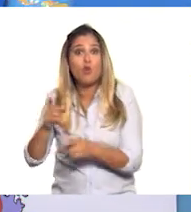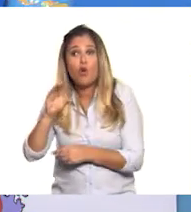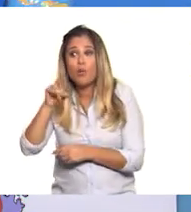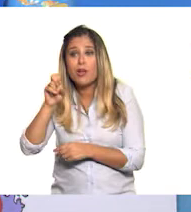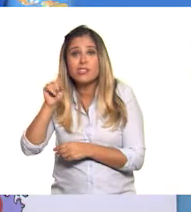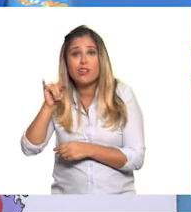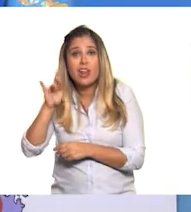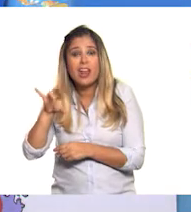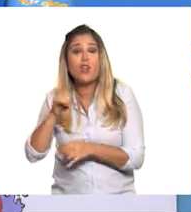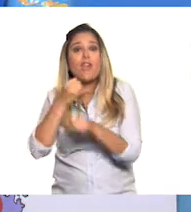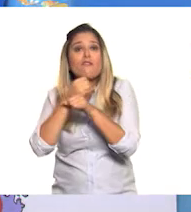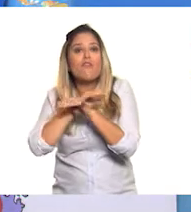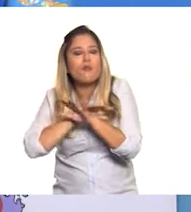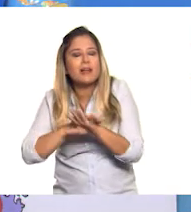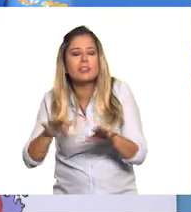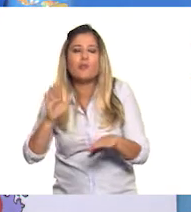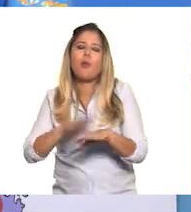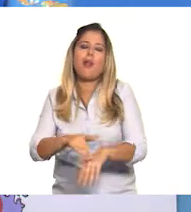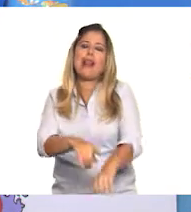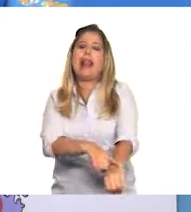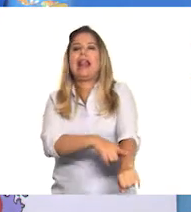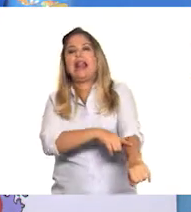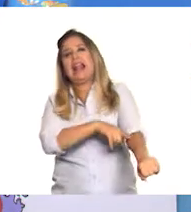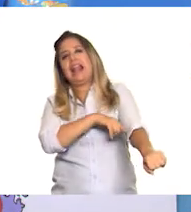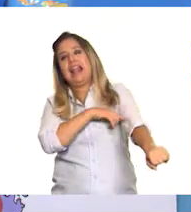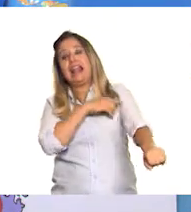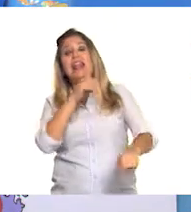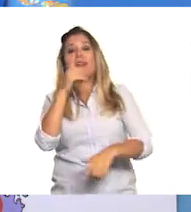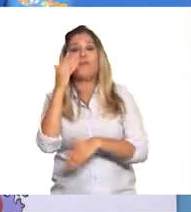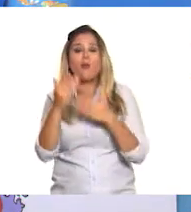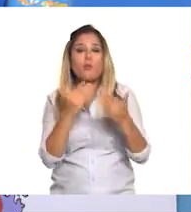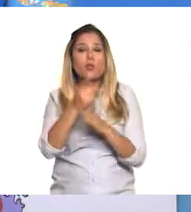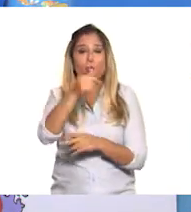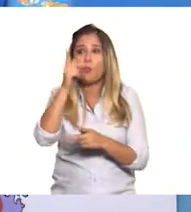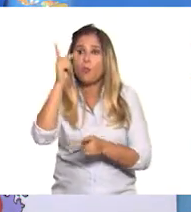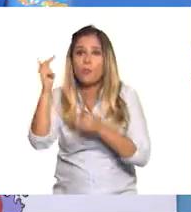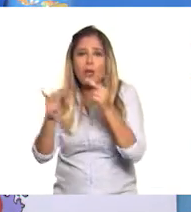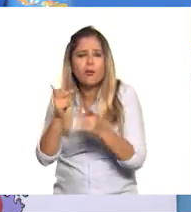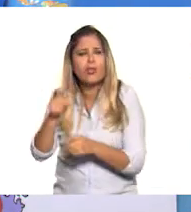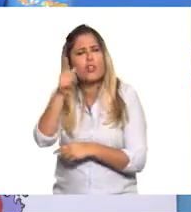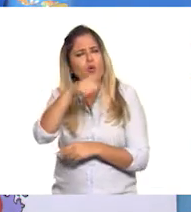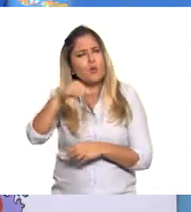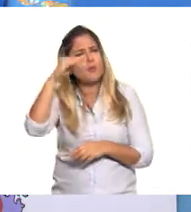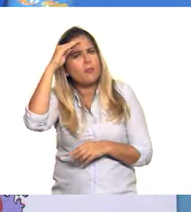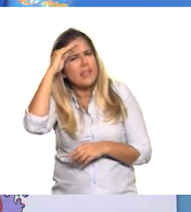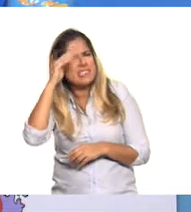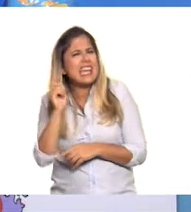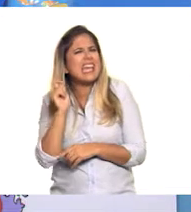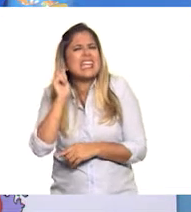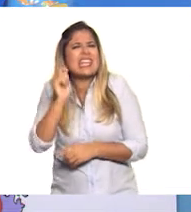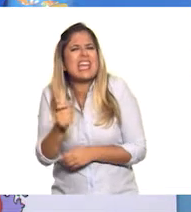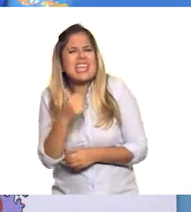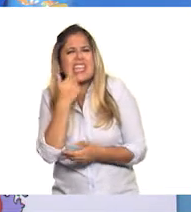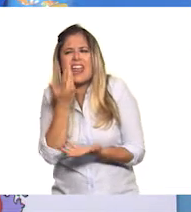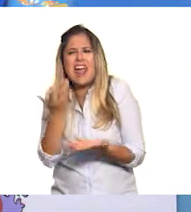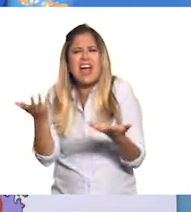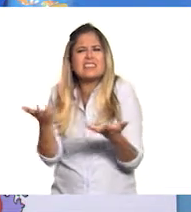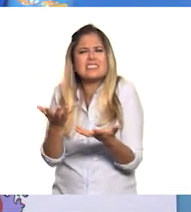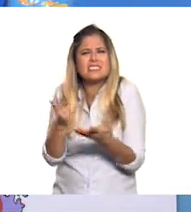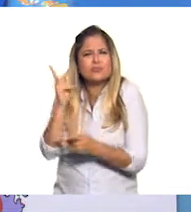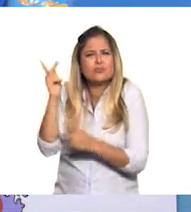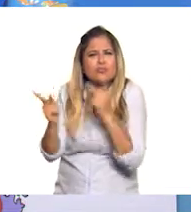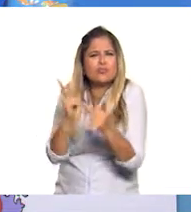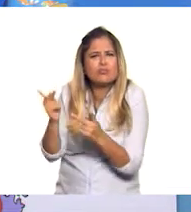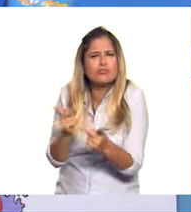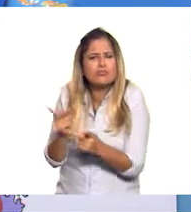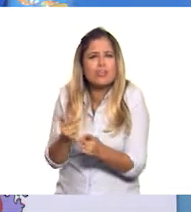obtener información muy amplia, así que al proponer sus preguntas, reflexionen qué es lo que desean obtener y eso les